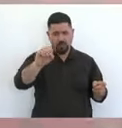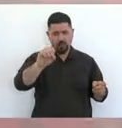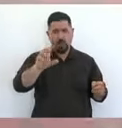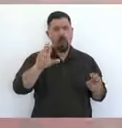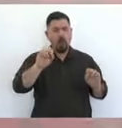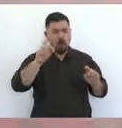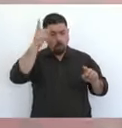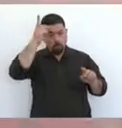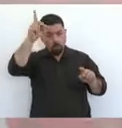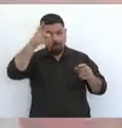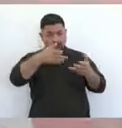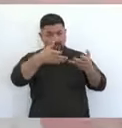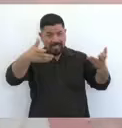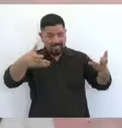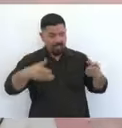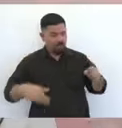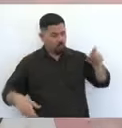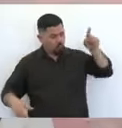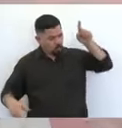que siembre